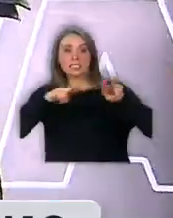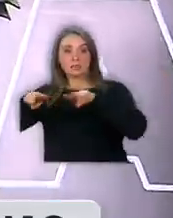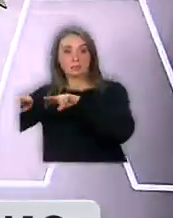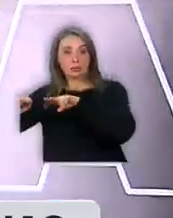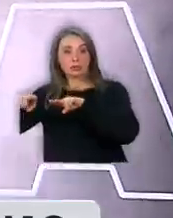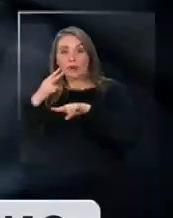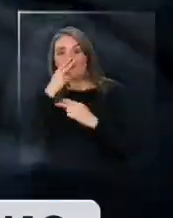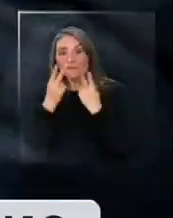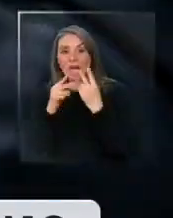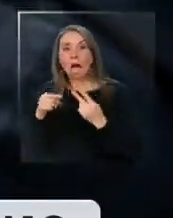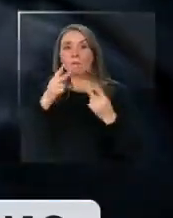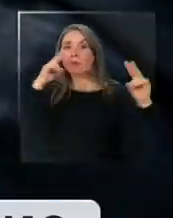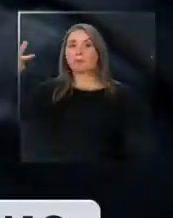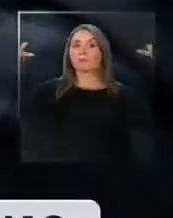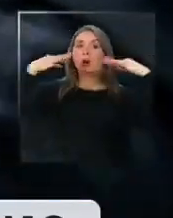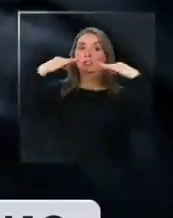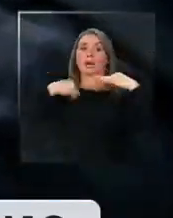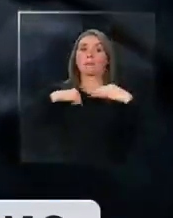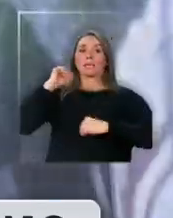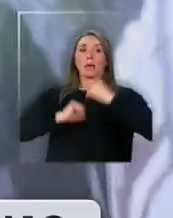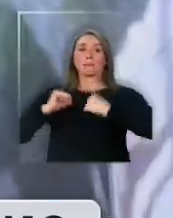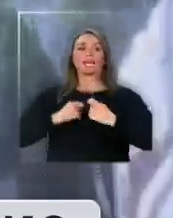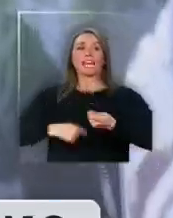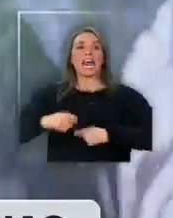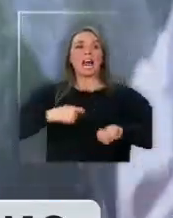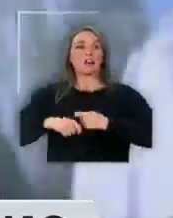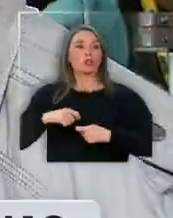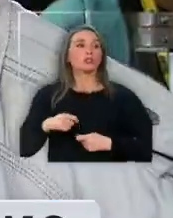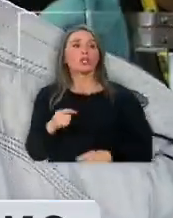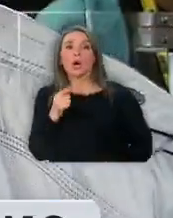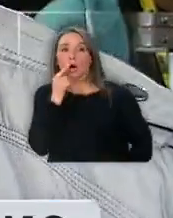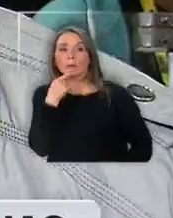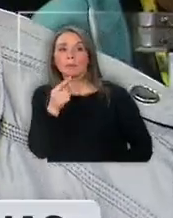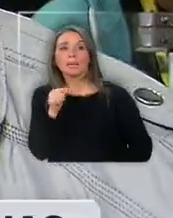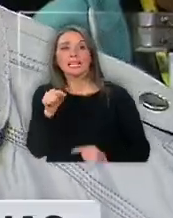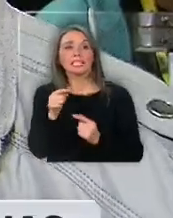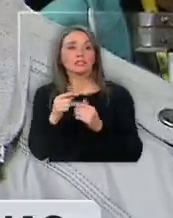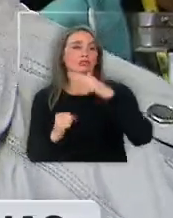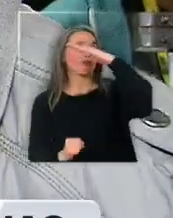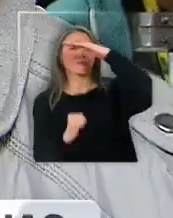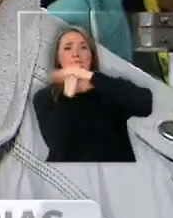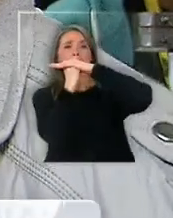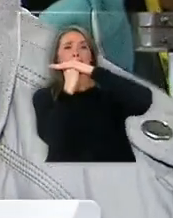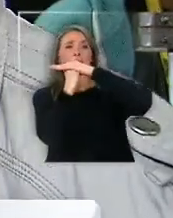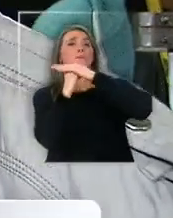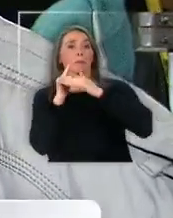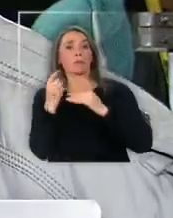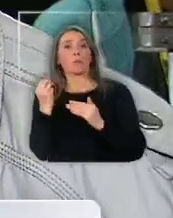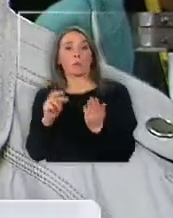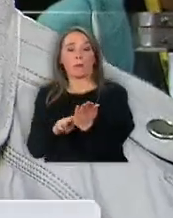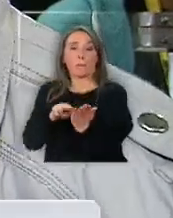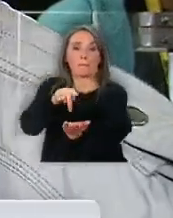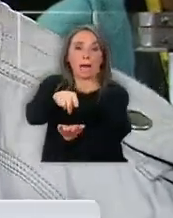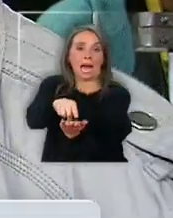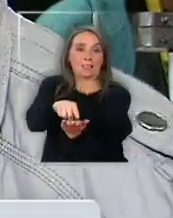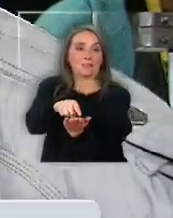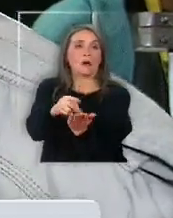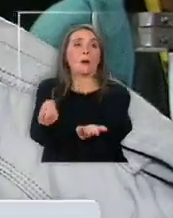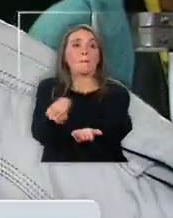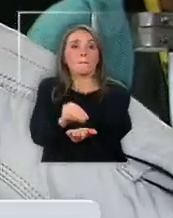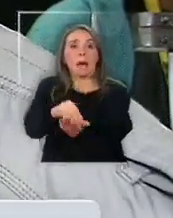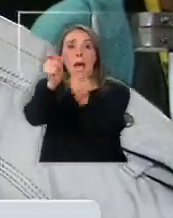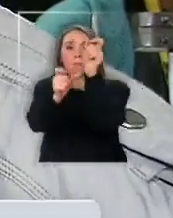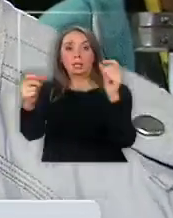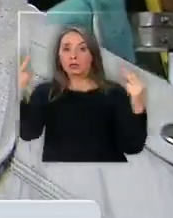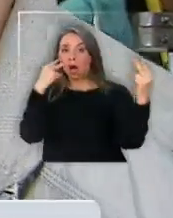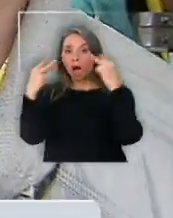oportunidad una vitrina para el negocio este como no sé si la cúspide pero ya un gran paso porque así más y